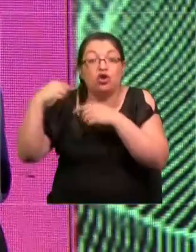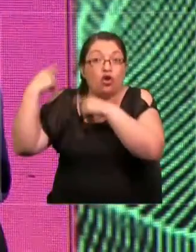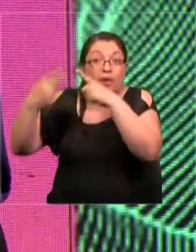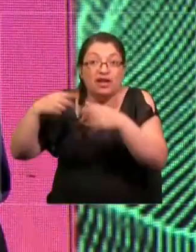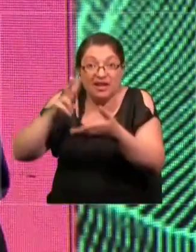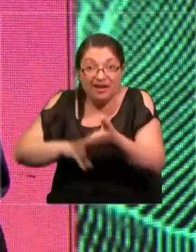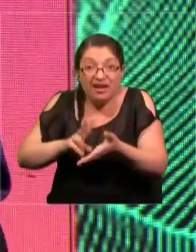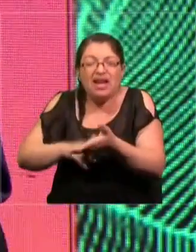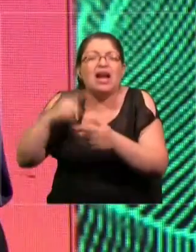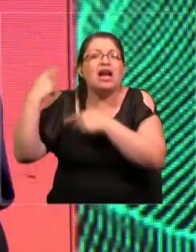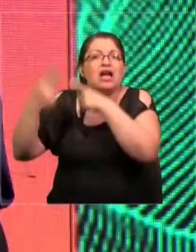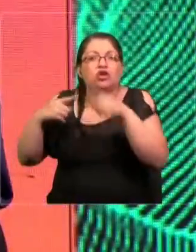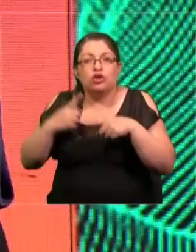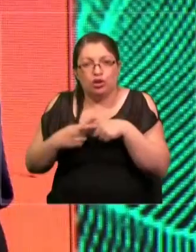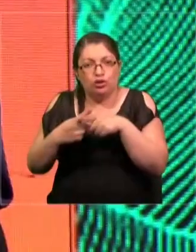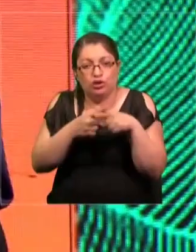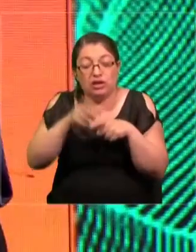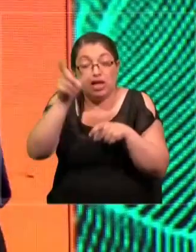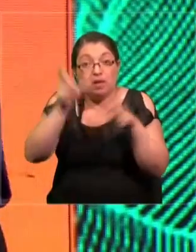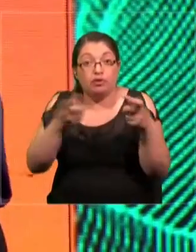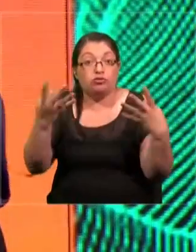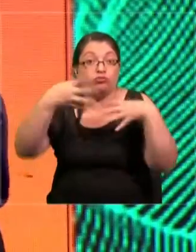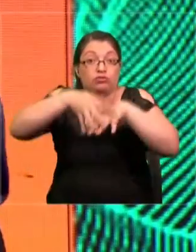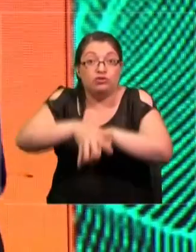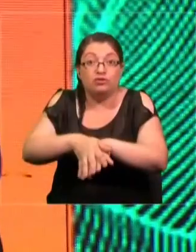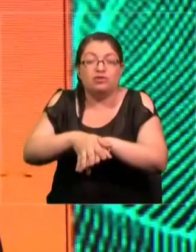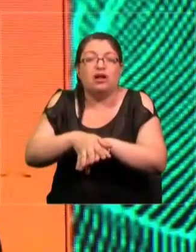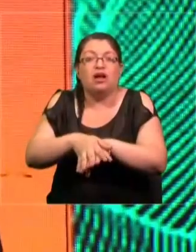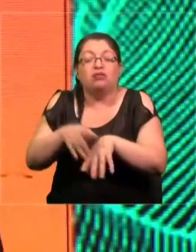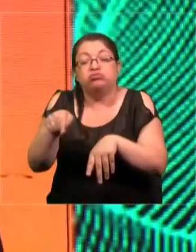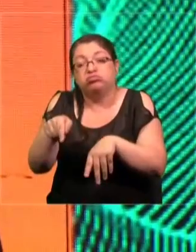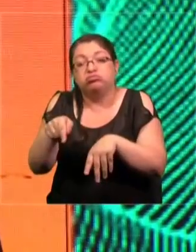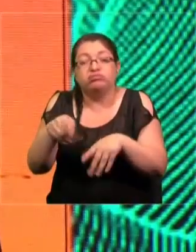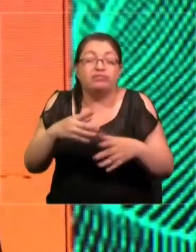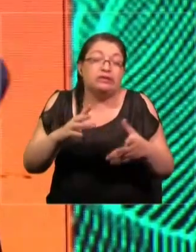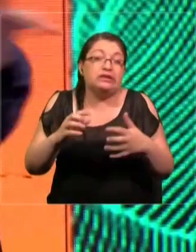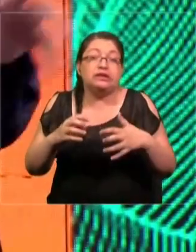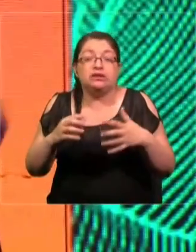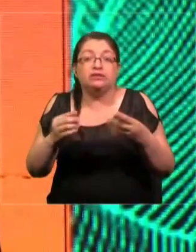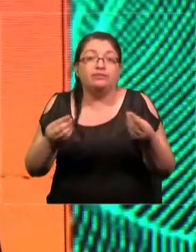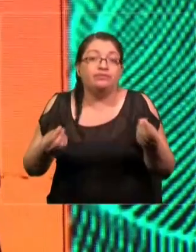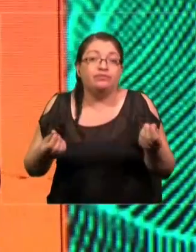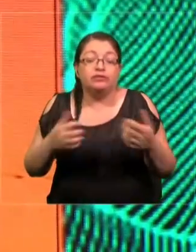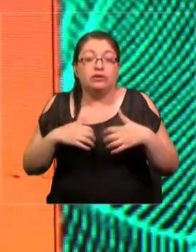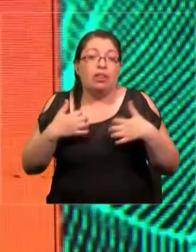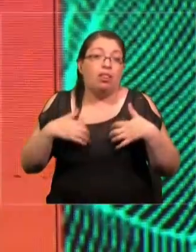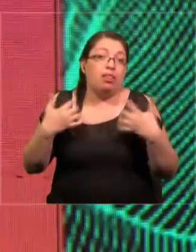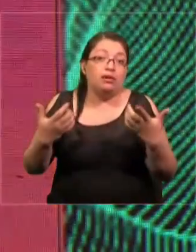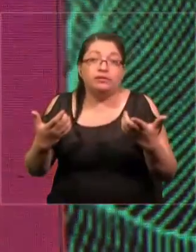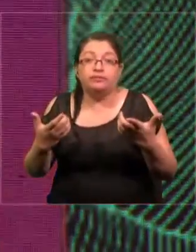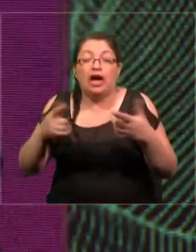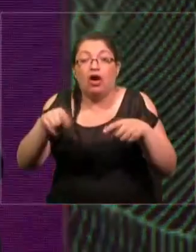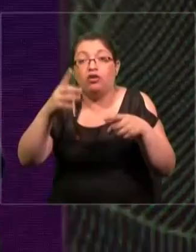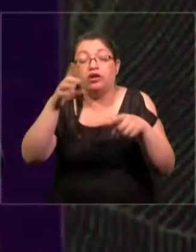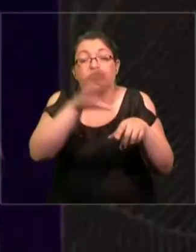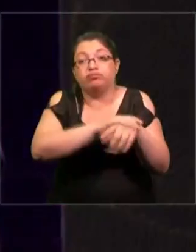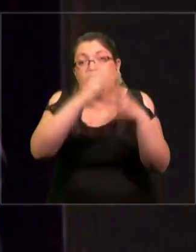historia social del pueblo mestizo, tiene un cierto temperamento, cometió una falta, está preso.